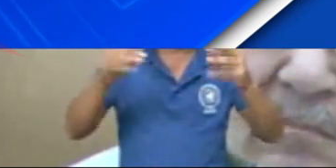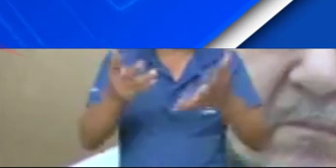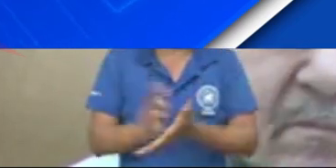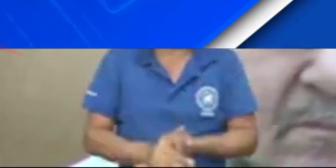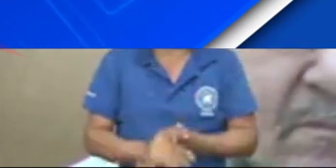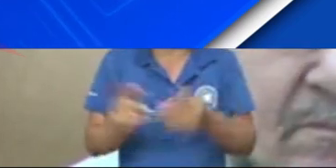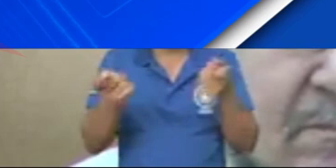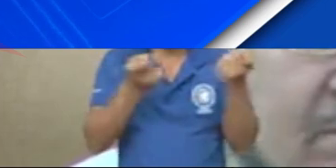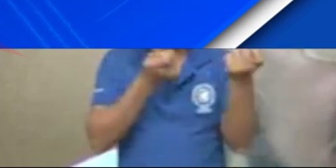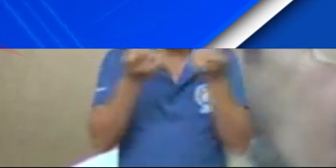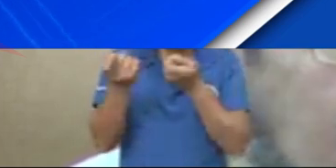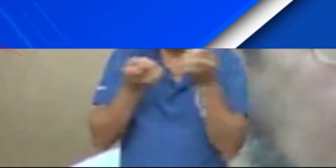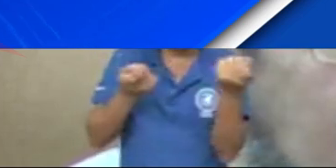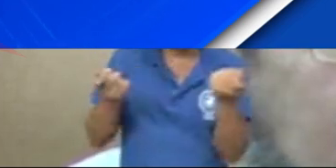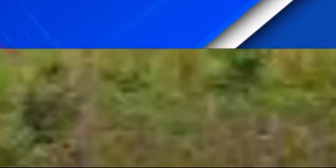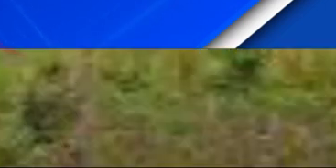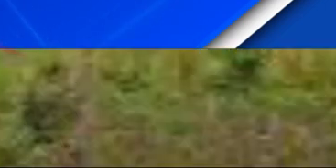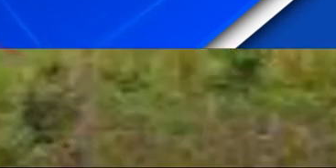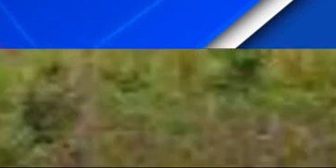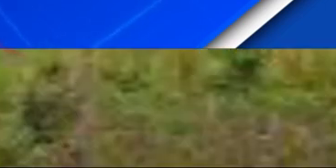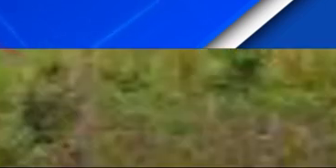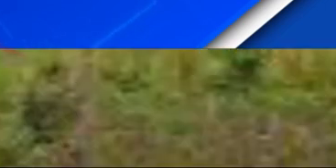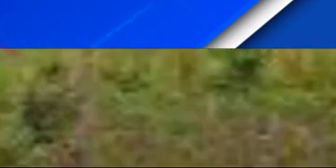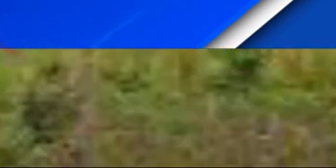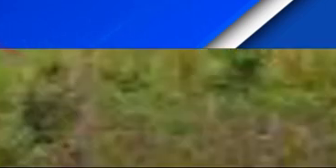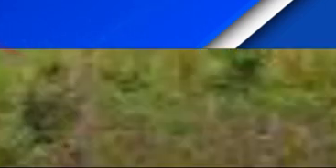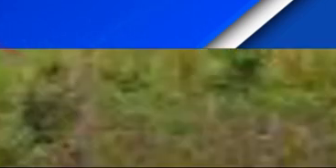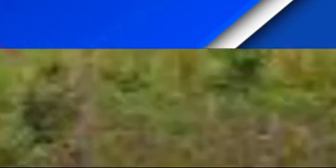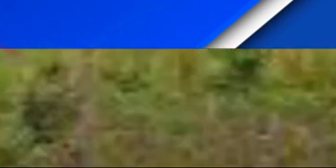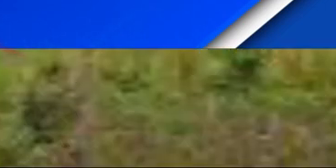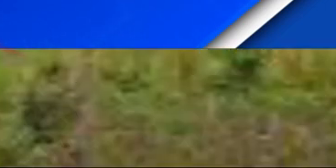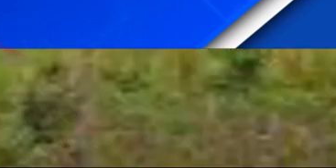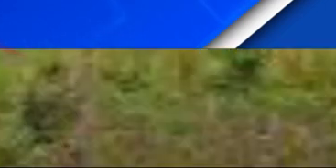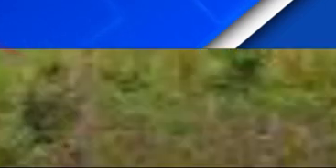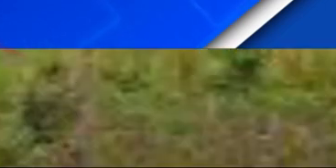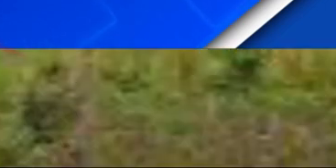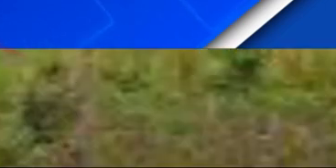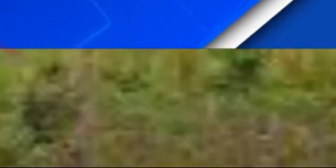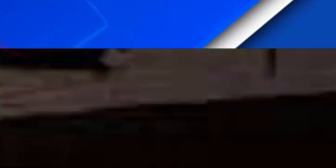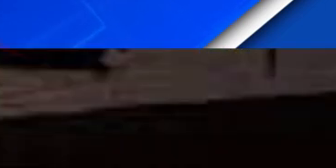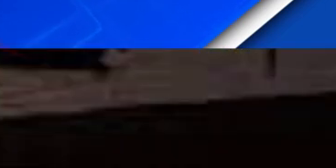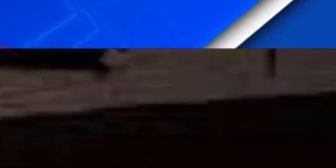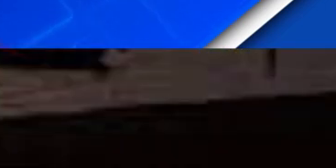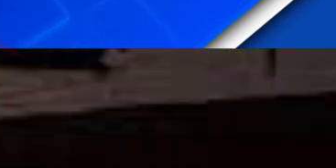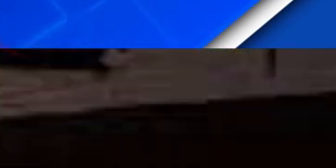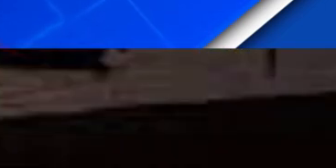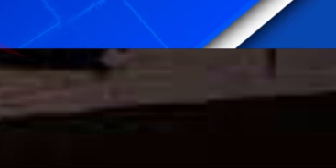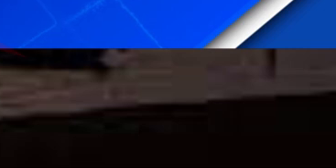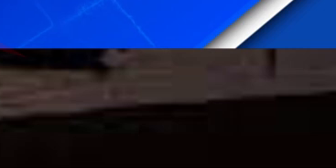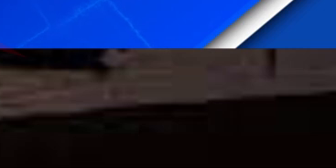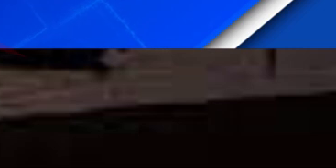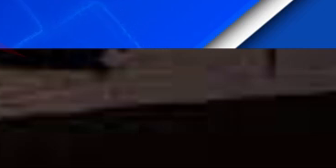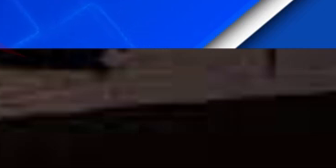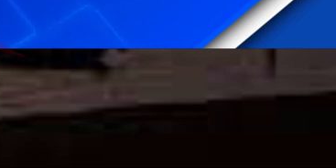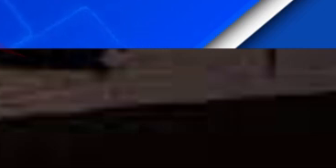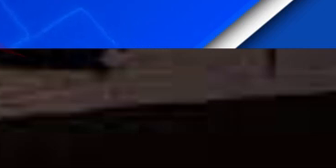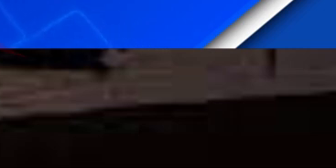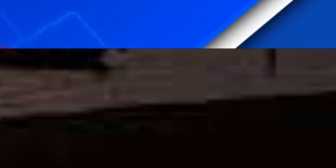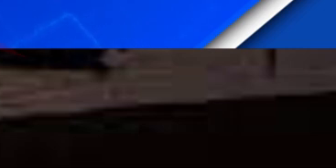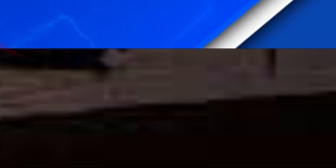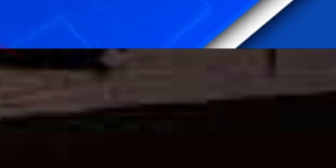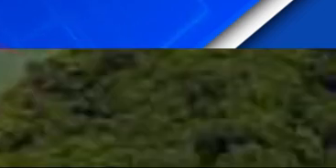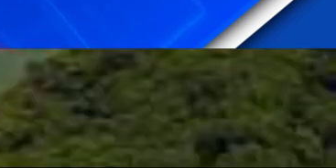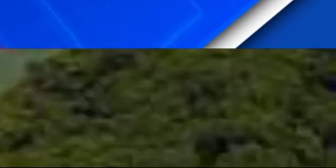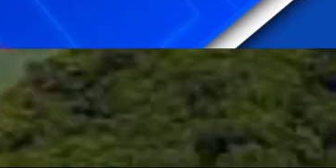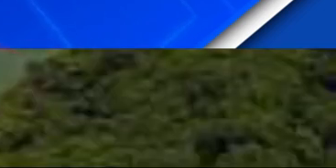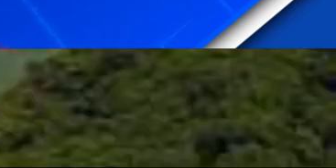forma controlada. Este día es una oportunidad también, como todos los días, para apreciar la belleza natural